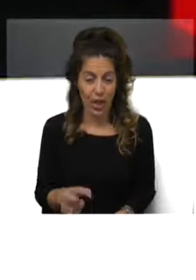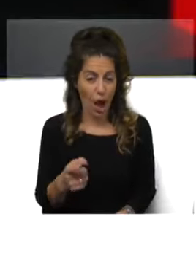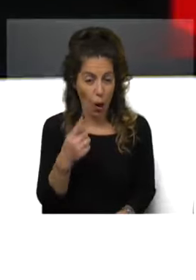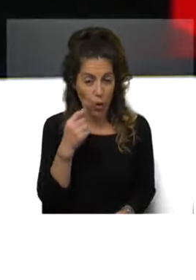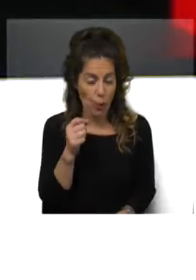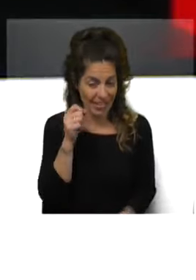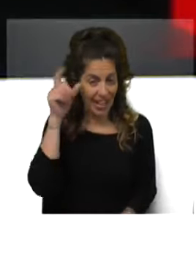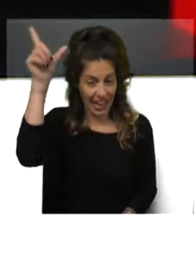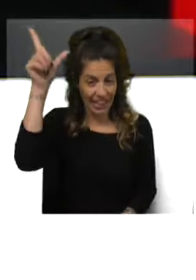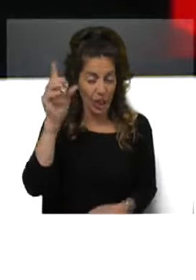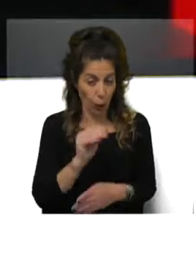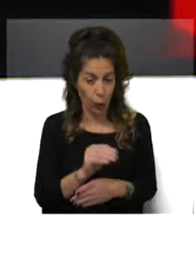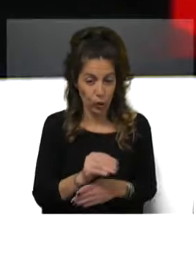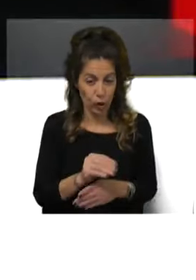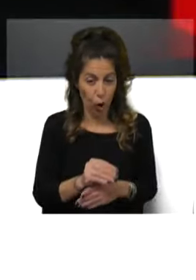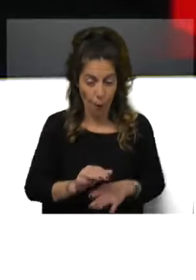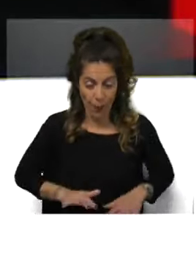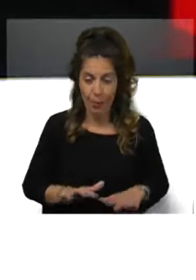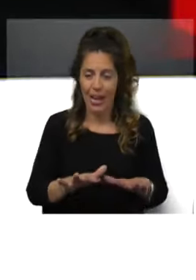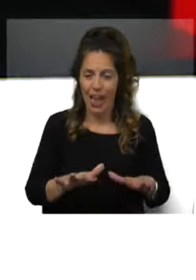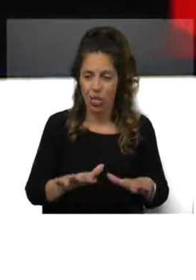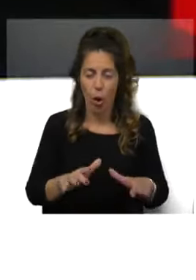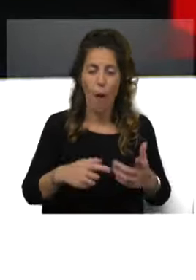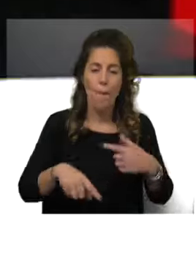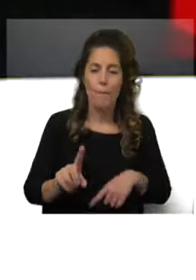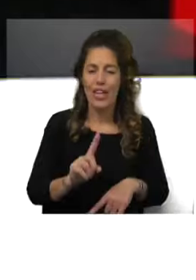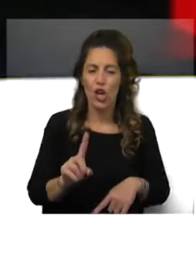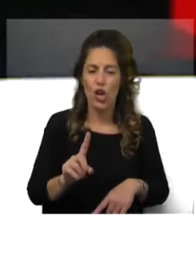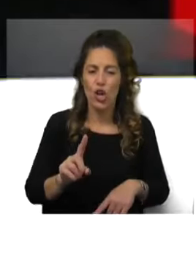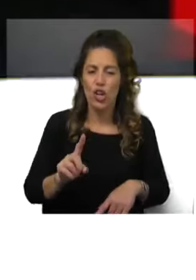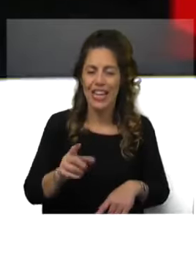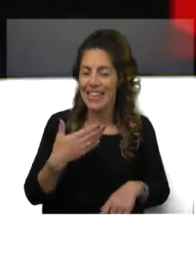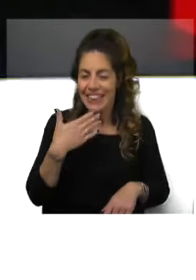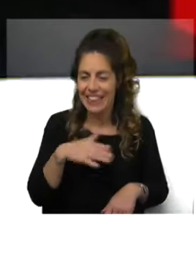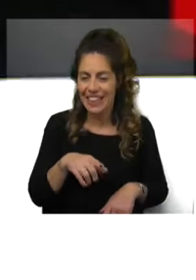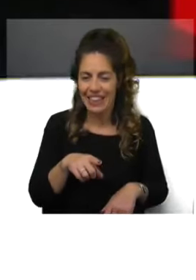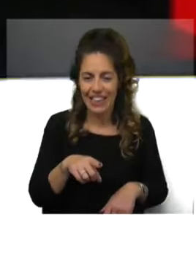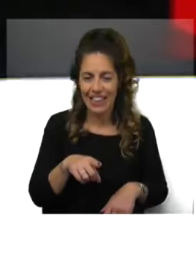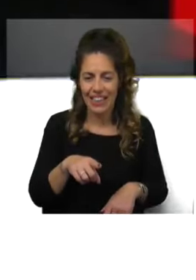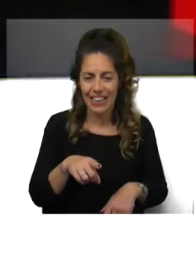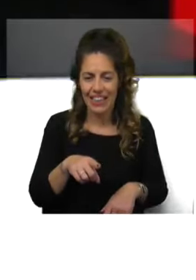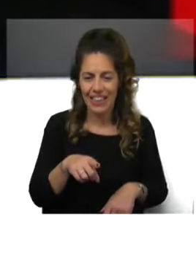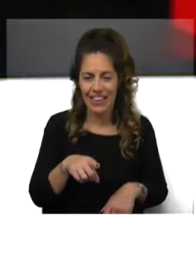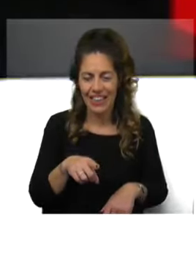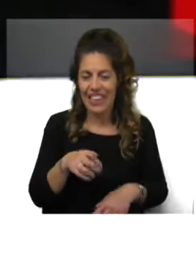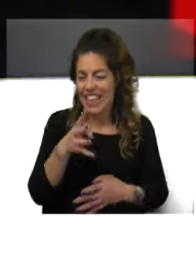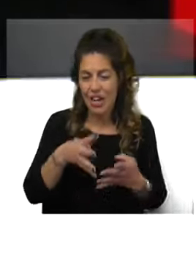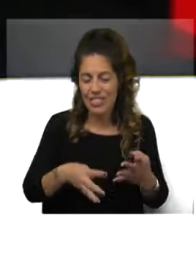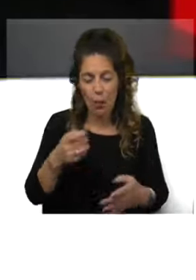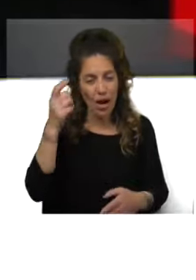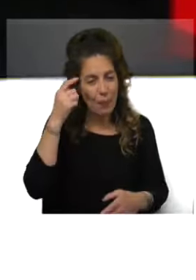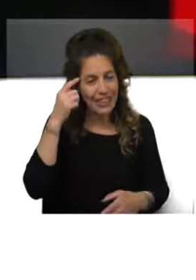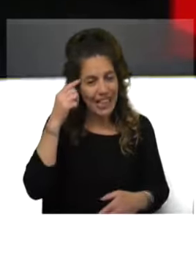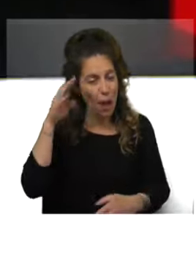hombre culto es un hombre formado eh pero si no se entiende que está atravesado por la mentalidad